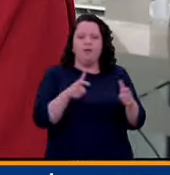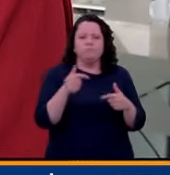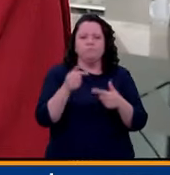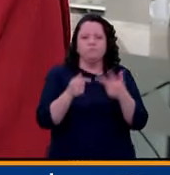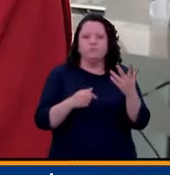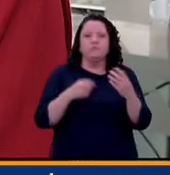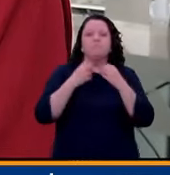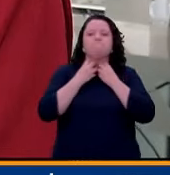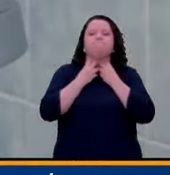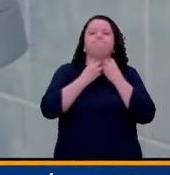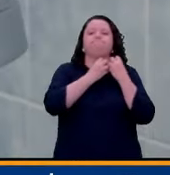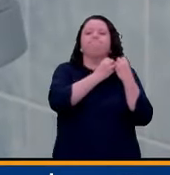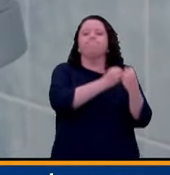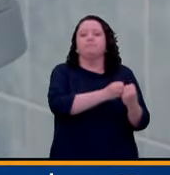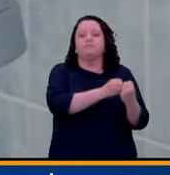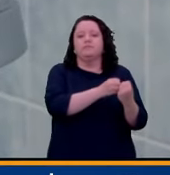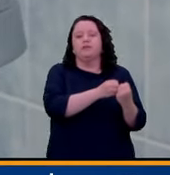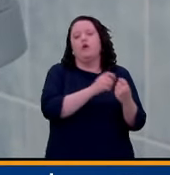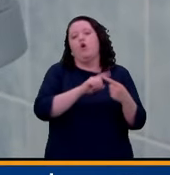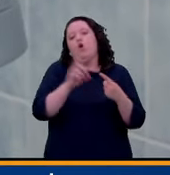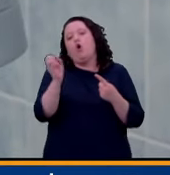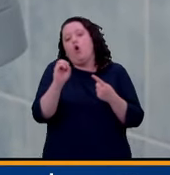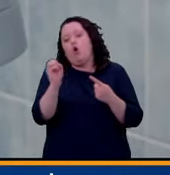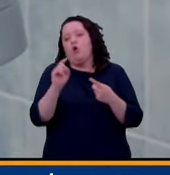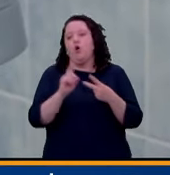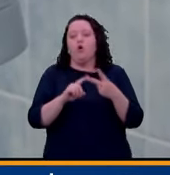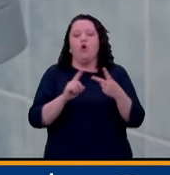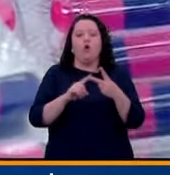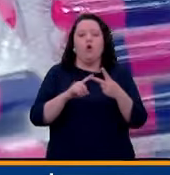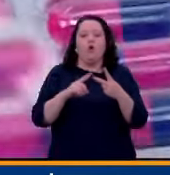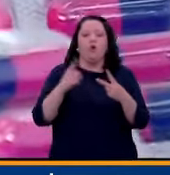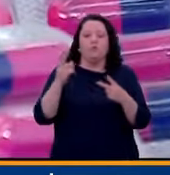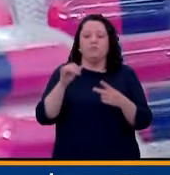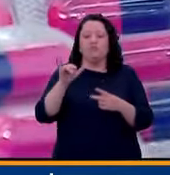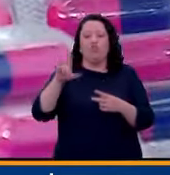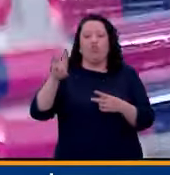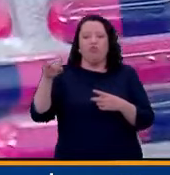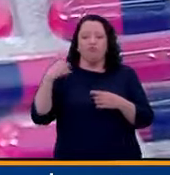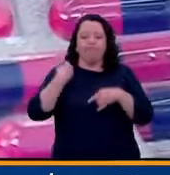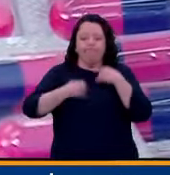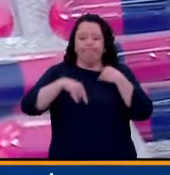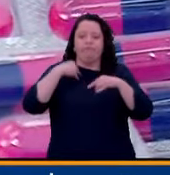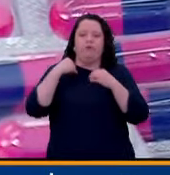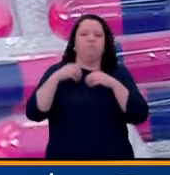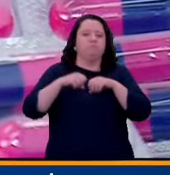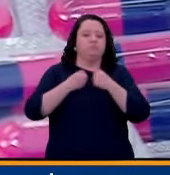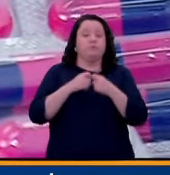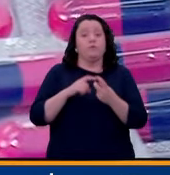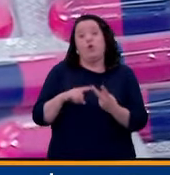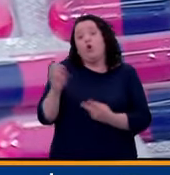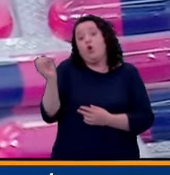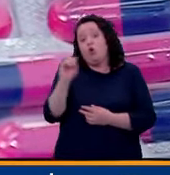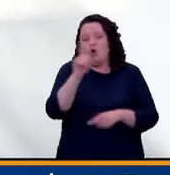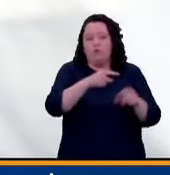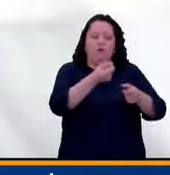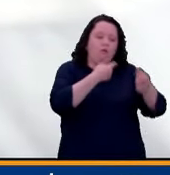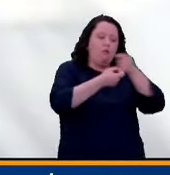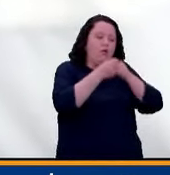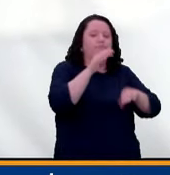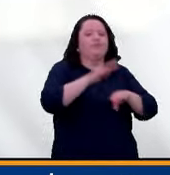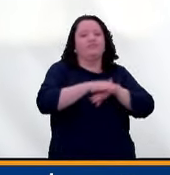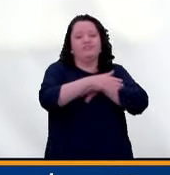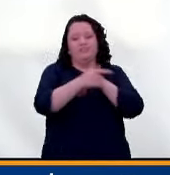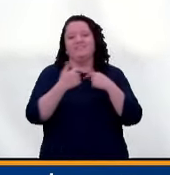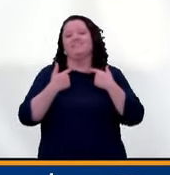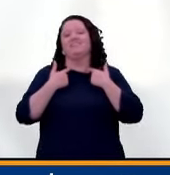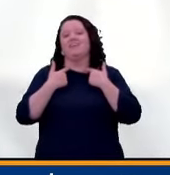la tiroides por una tiroidectomía o que hayan destruido la tiroides por yodo también puede ocurrir como efecto del consumo de algunos medicamentos Lo cierto